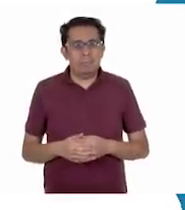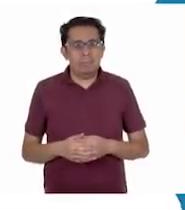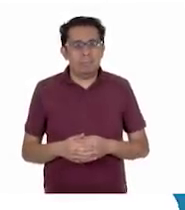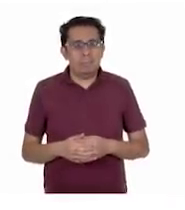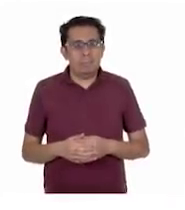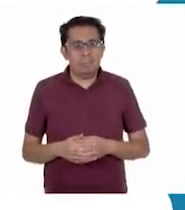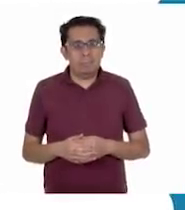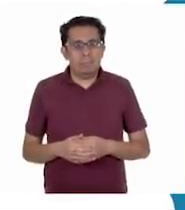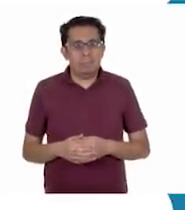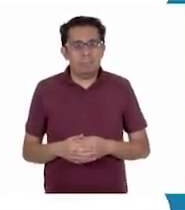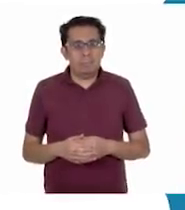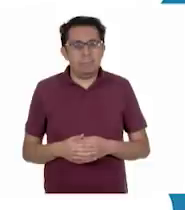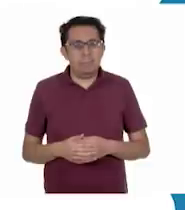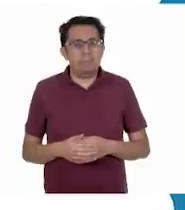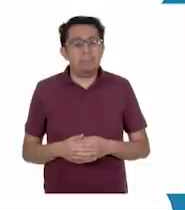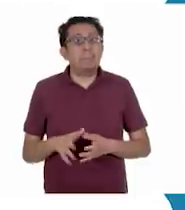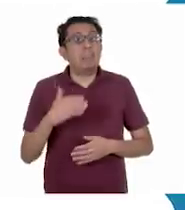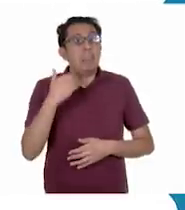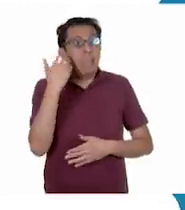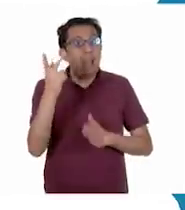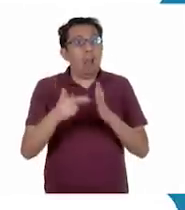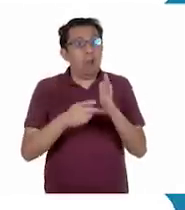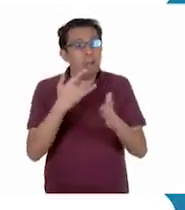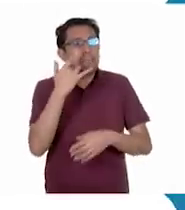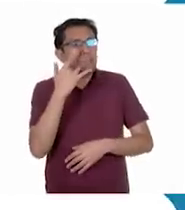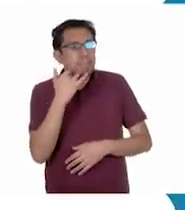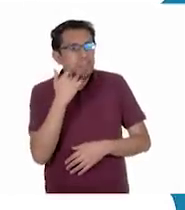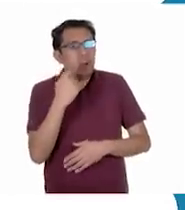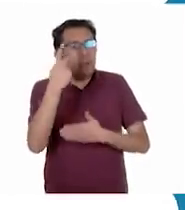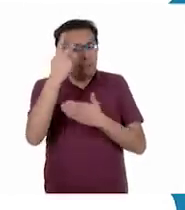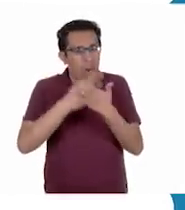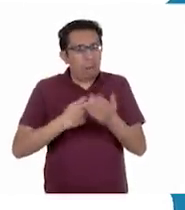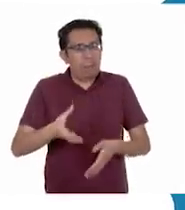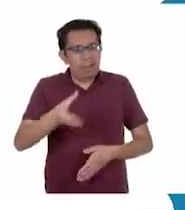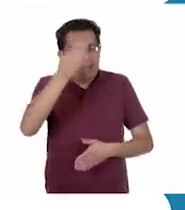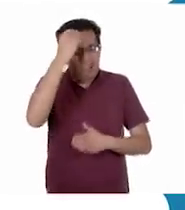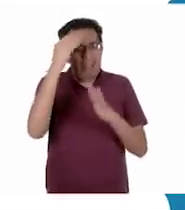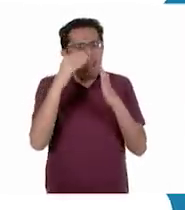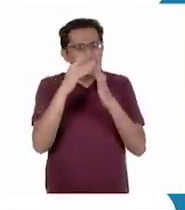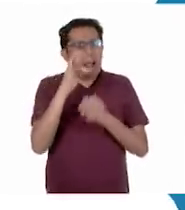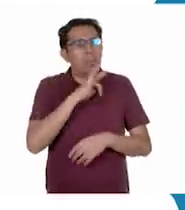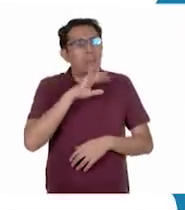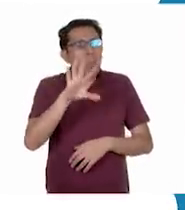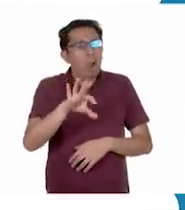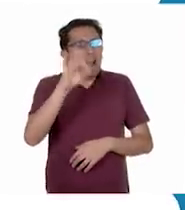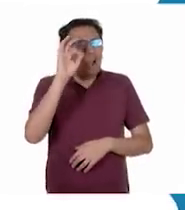conalitech.cep.gov.mx. Si quieres volver a ver los programas de Aprende en Casa, los puedes encontrar en la